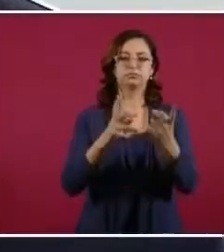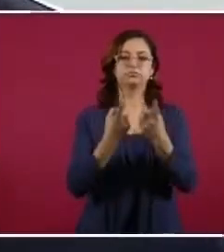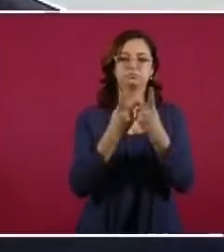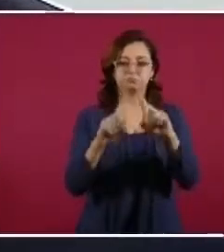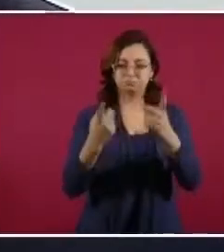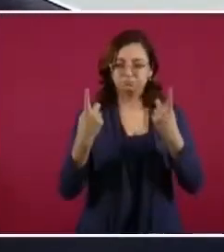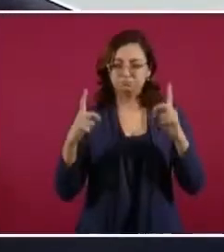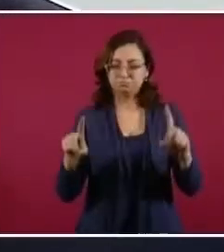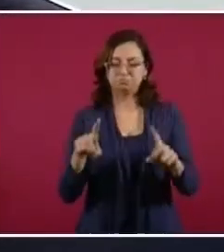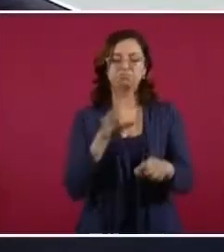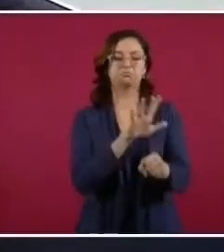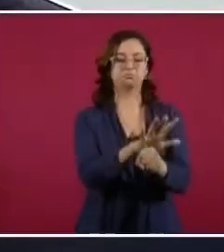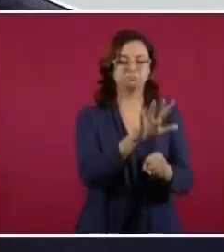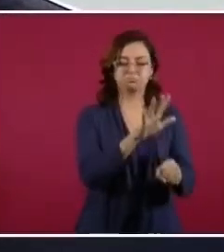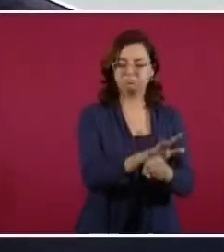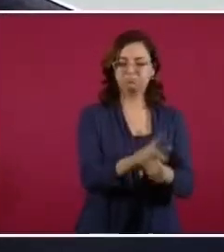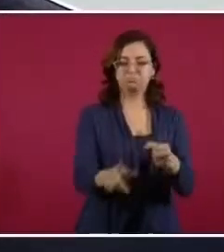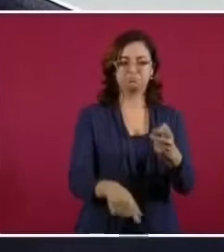desarrollo,